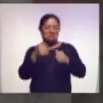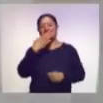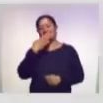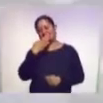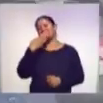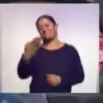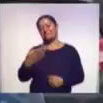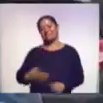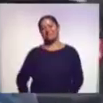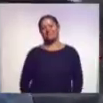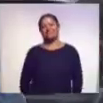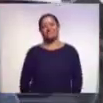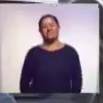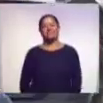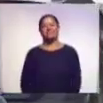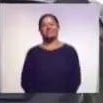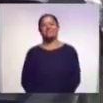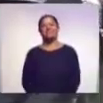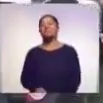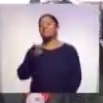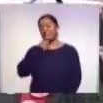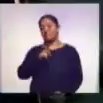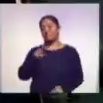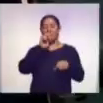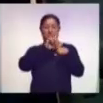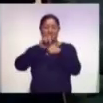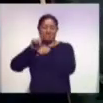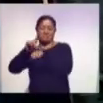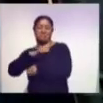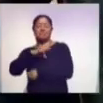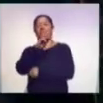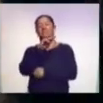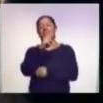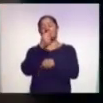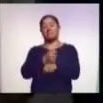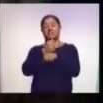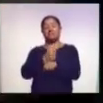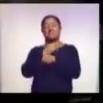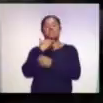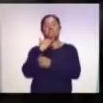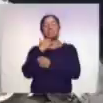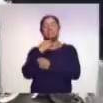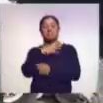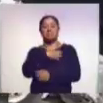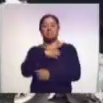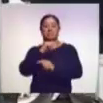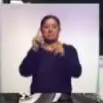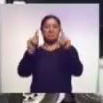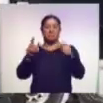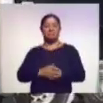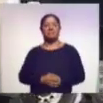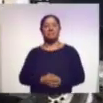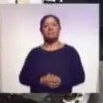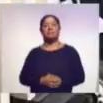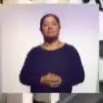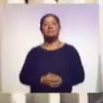sentido. Precisó que diariamente se recolectan alrededor de 80 toneladas de basura en la capital tlaxcalteca, la cual